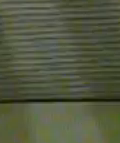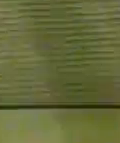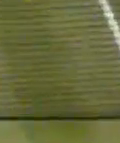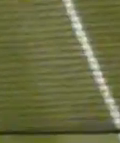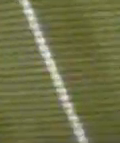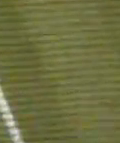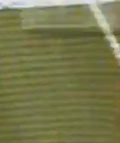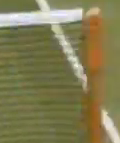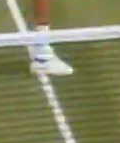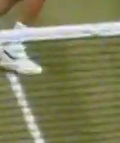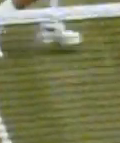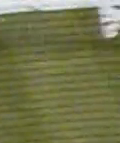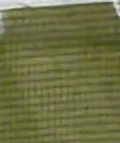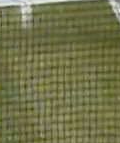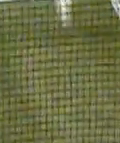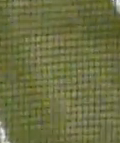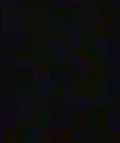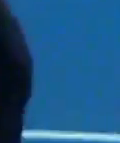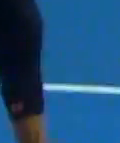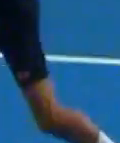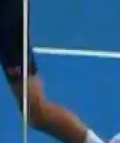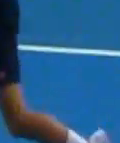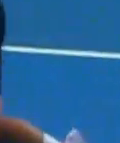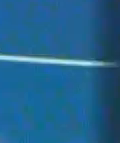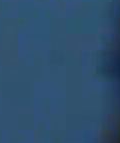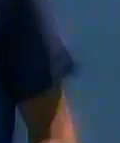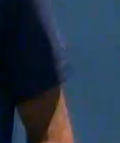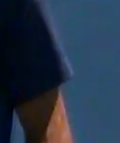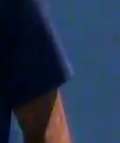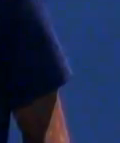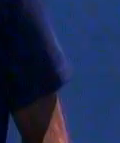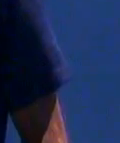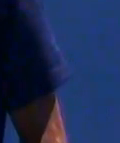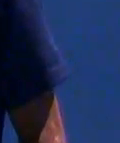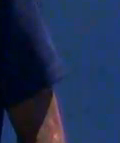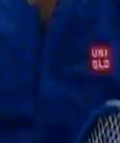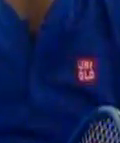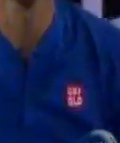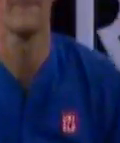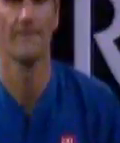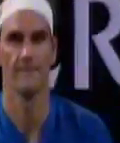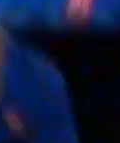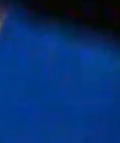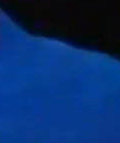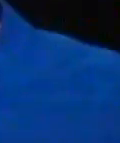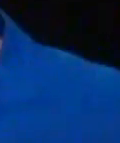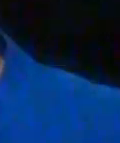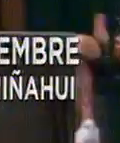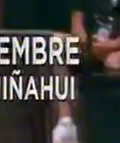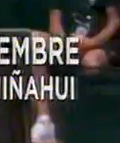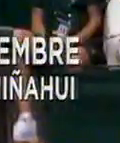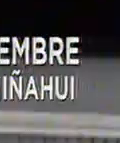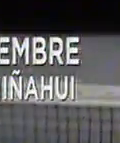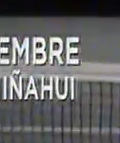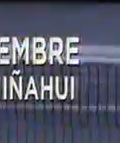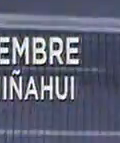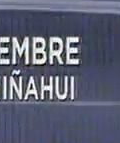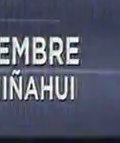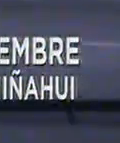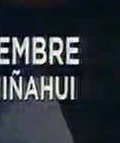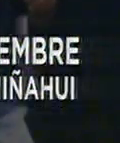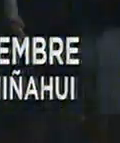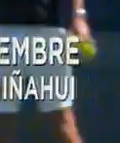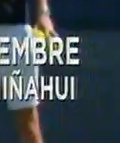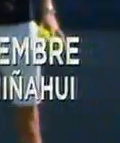Alexander Zverev, por primera vez en Ecuador, en un evento único, la leyenda del tenis, Roger Federer, 24 de